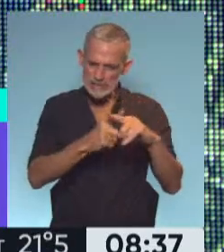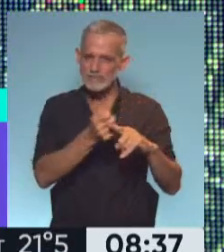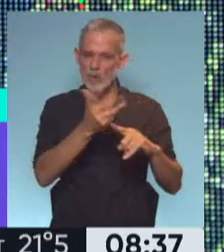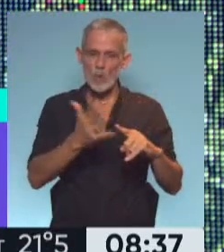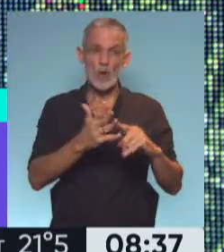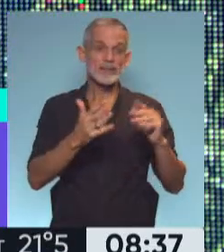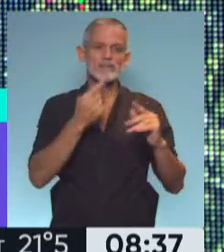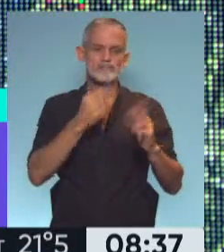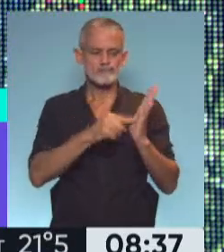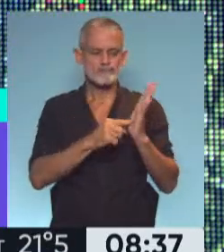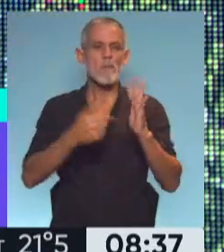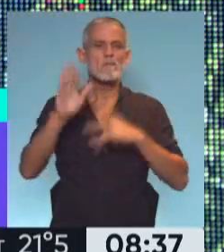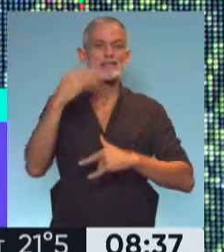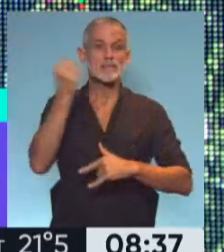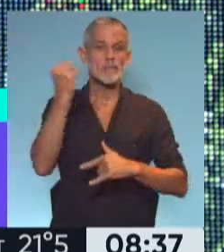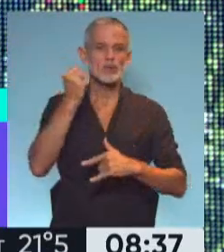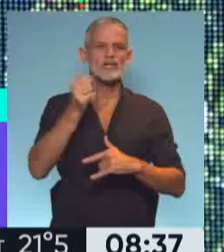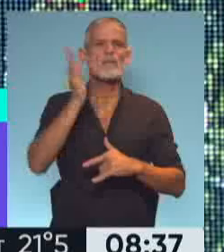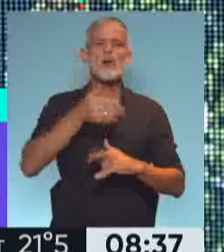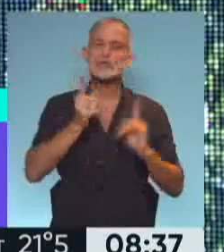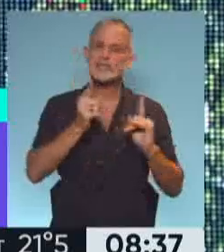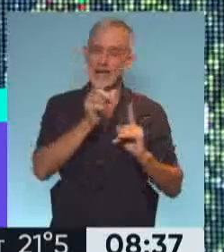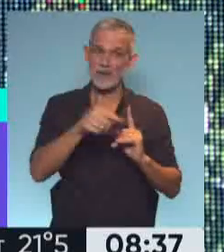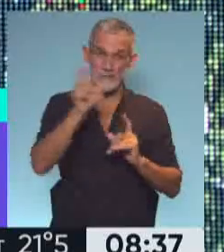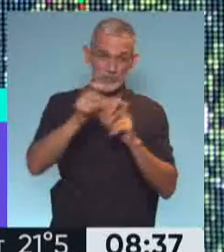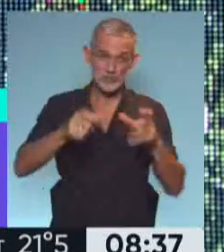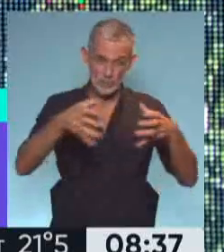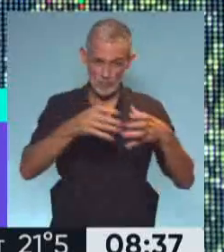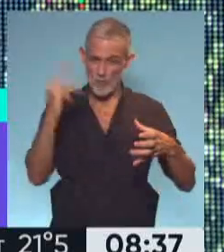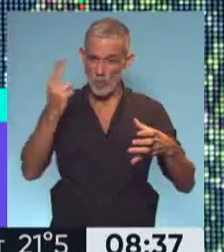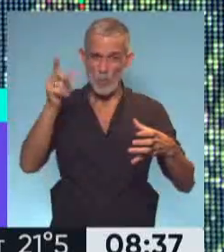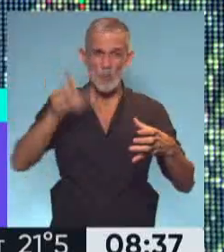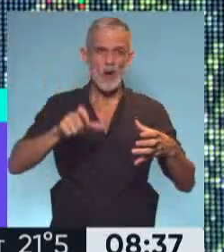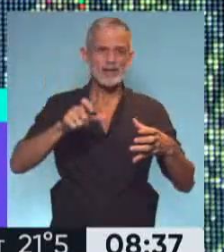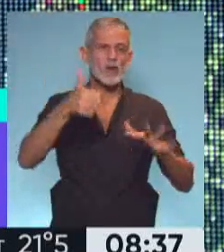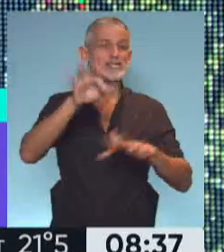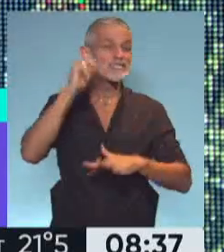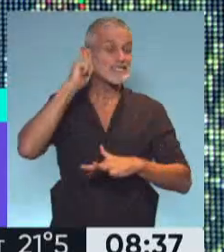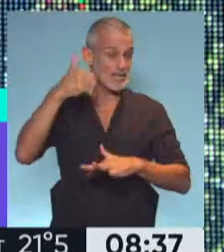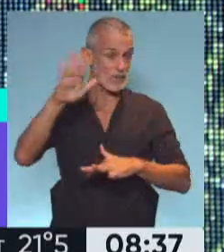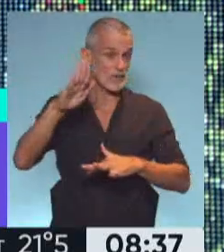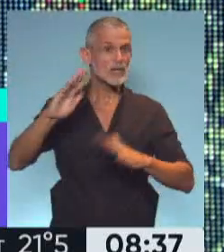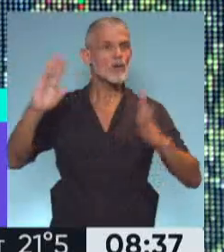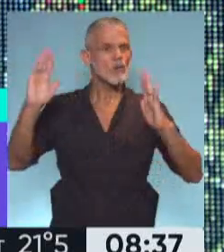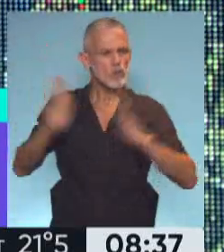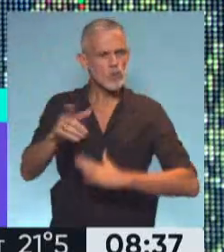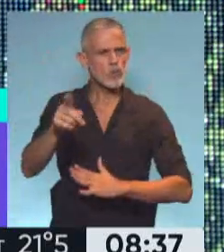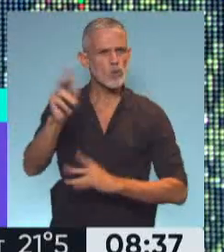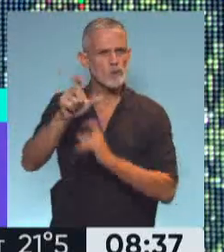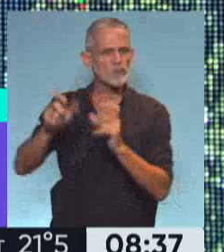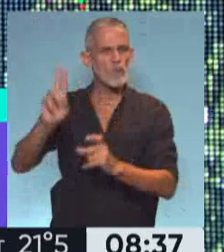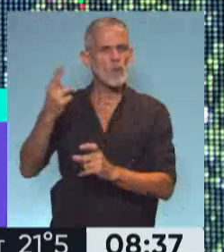más importante, la tasa de mortalidad, sobre todo en este grupo que vos decís de mayores de 60 años, ha bajado